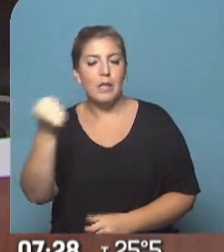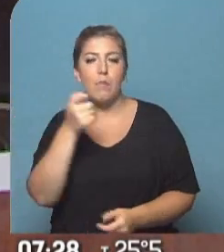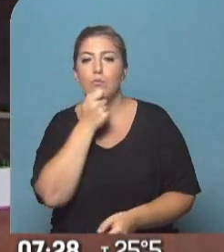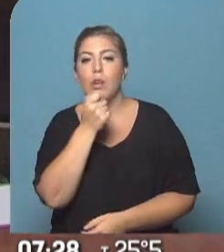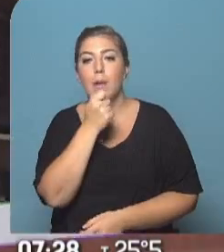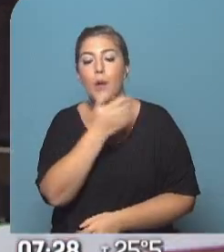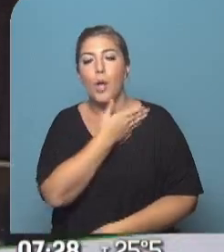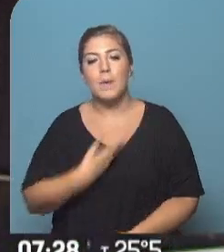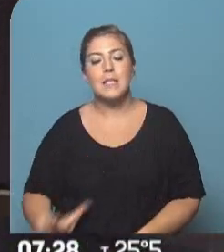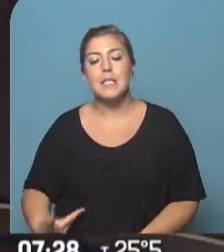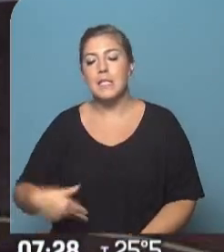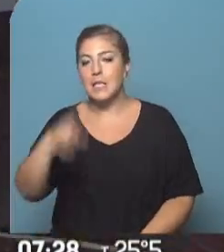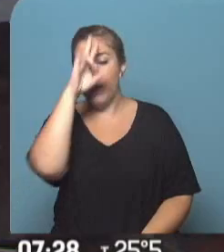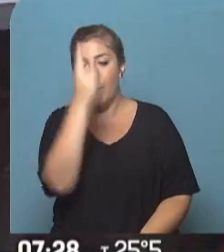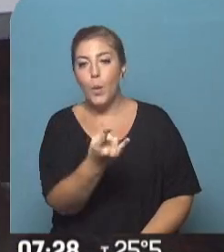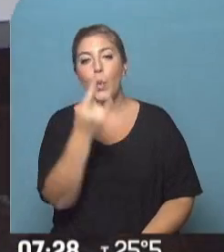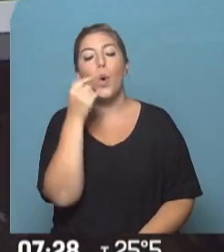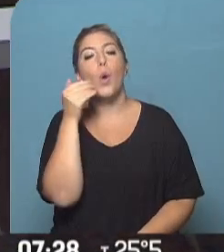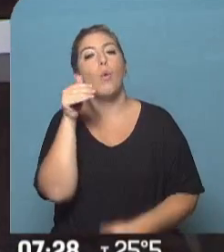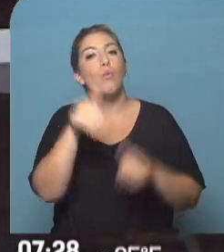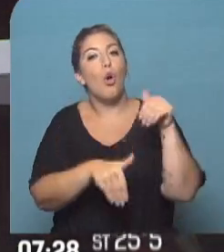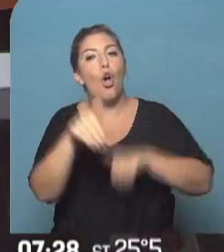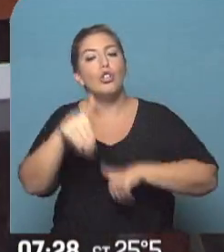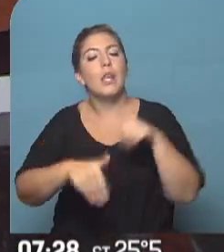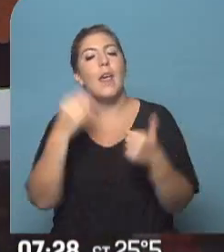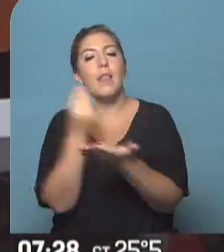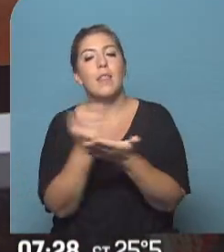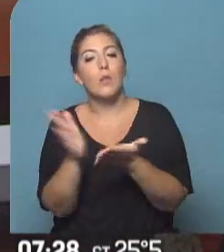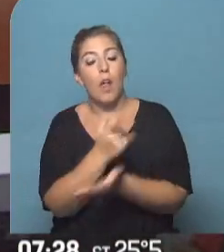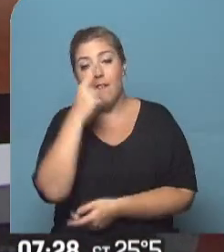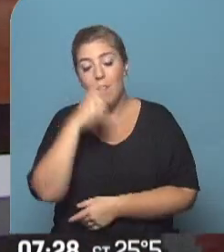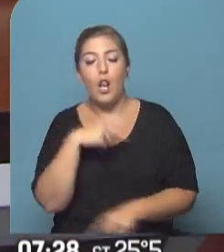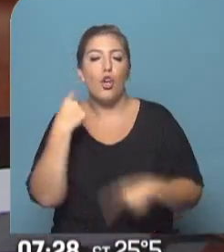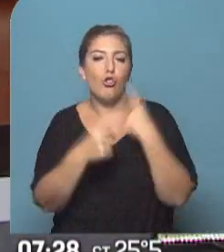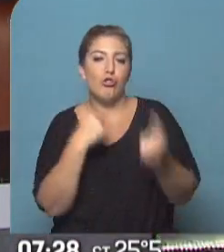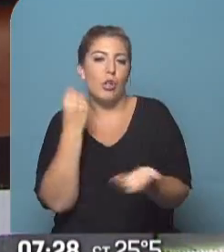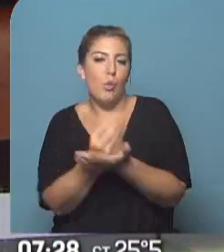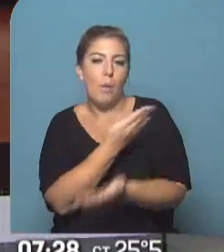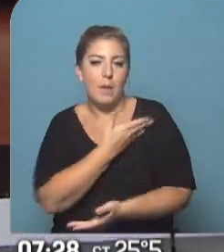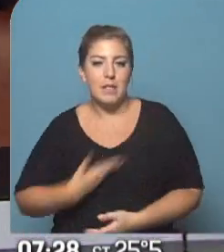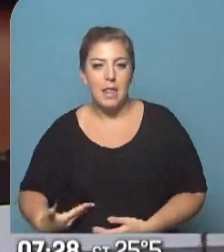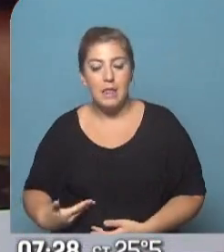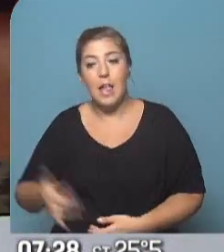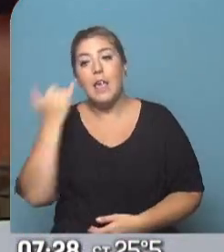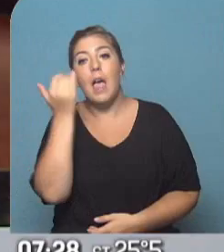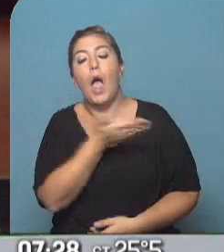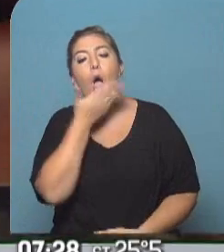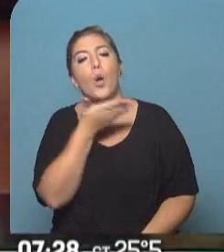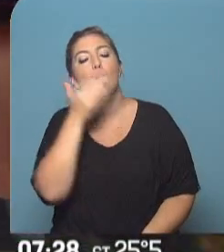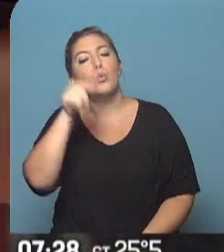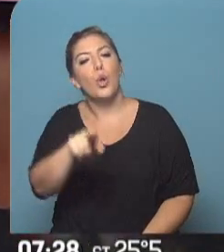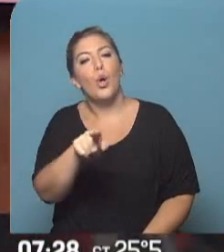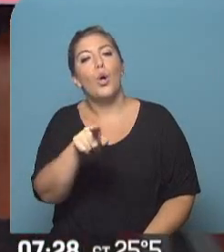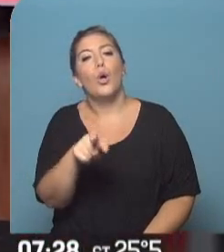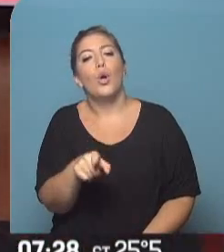del presidente de Perú, que fue votada su destitución. Finalmente sigue en el cargo Kuczynski y habló esta vez